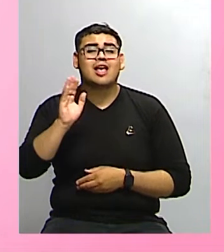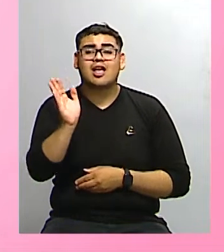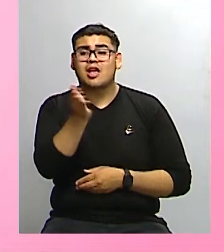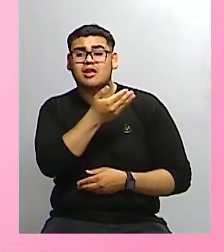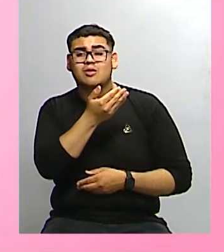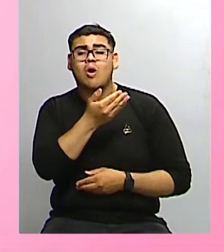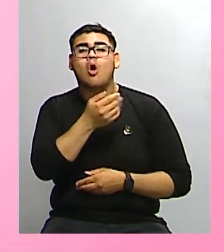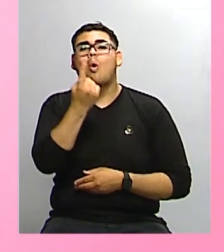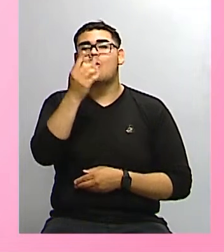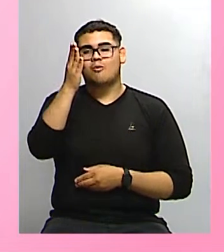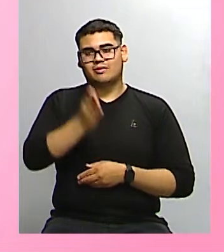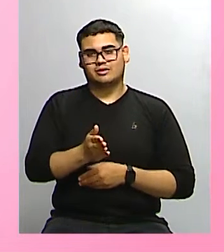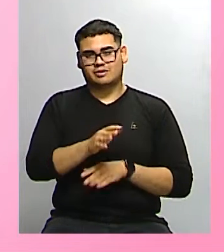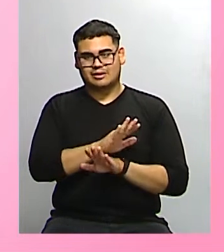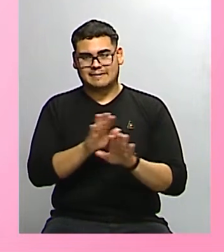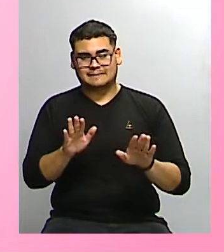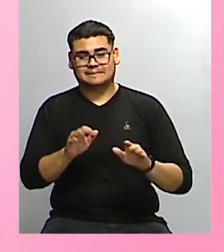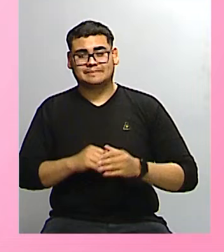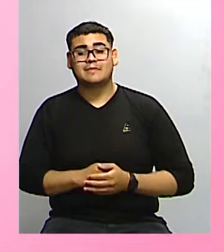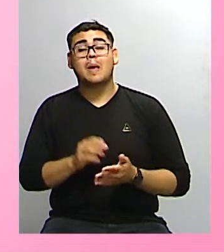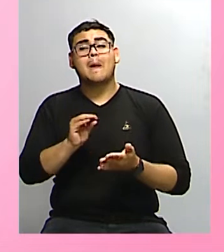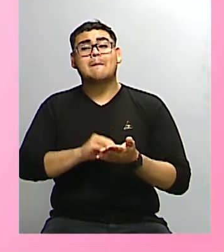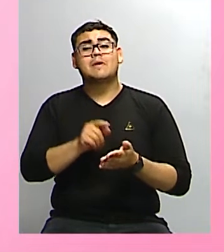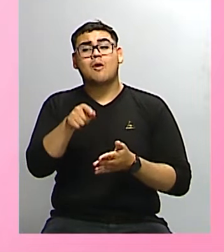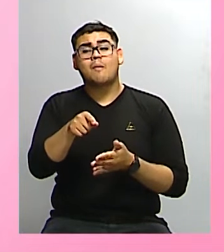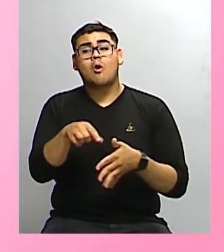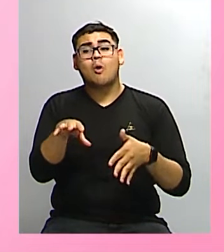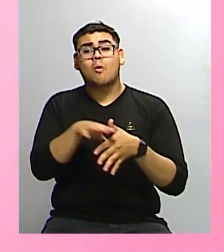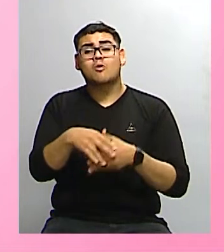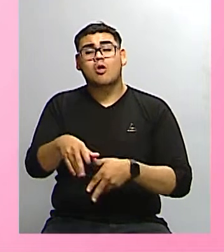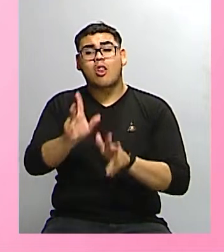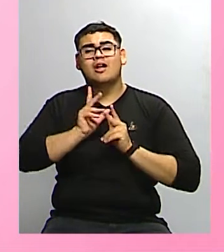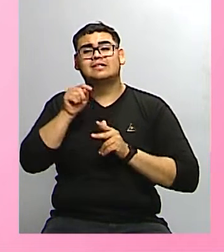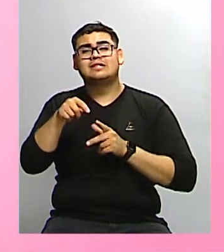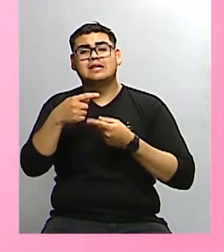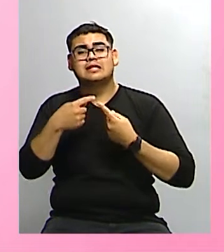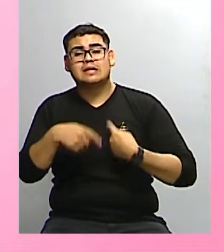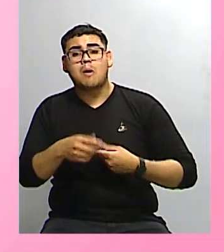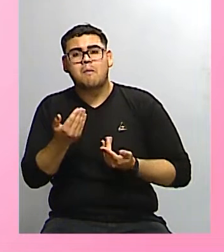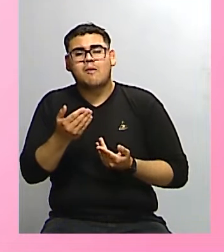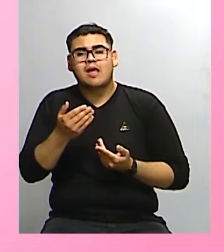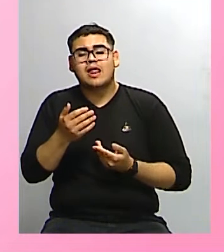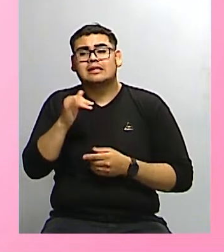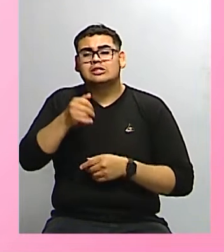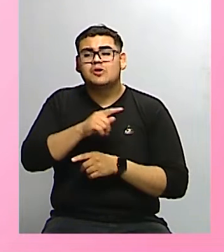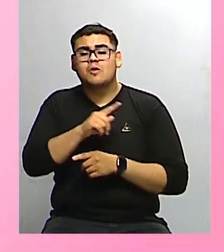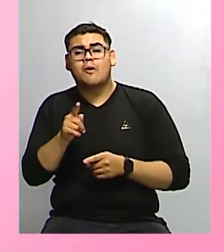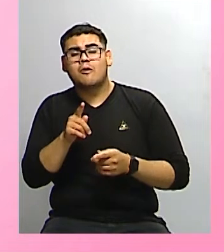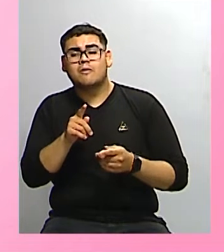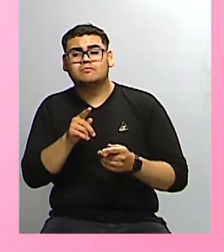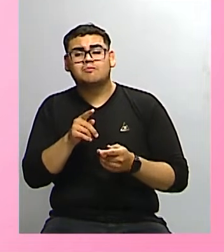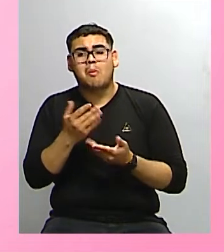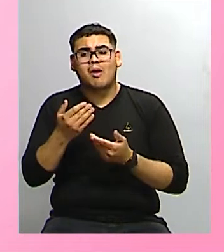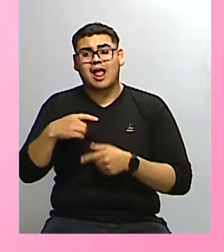en el hombre. Y con respecto a lo que me preguntabas de los factores de riesgo y todo eso, en realidad, solamente el 15 o